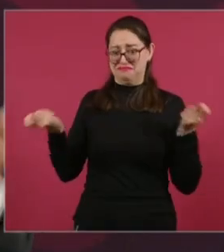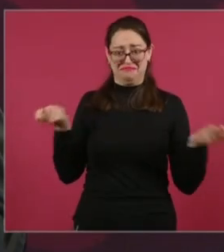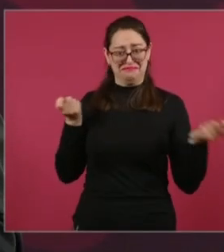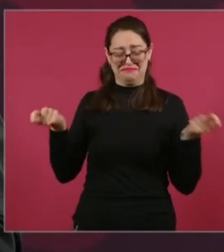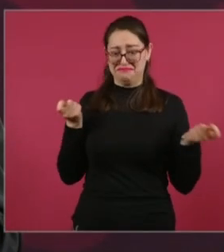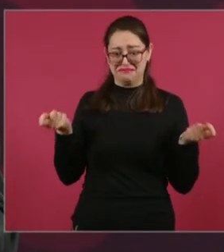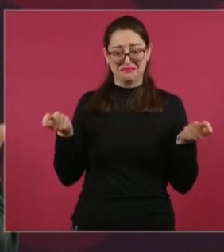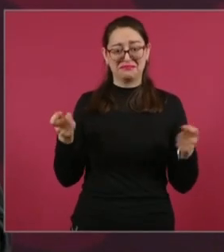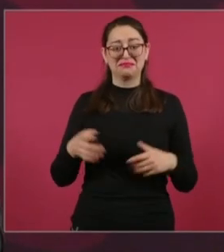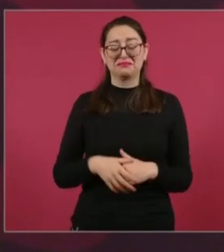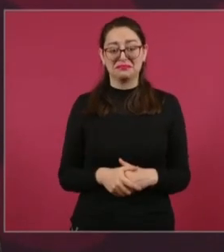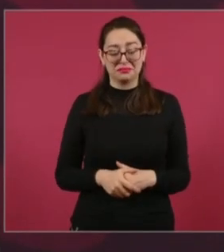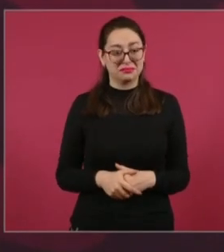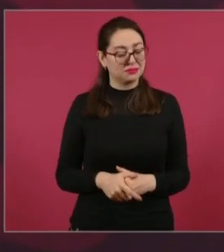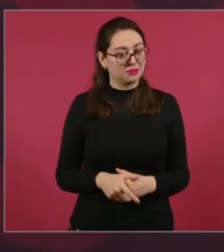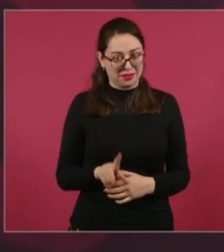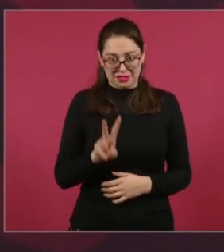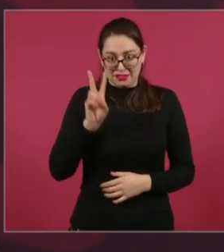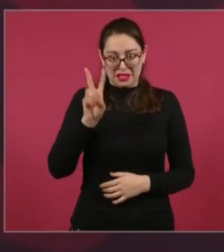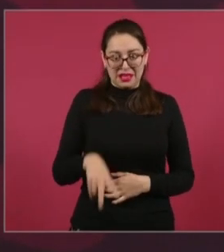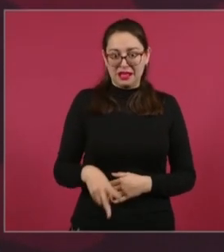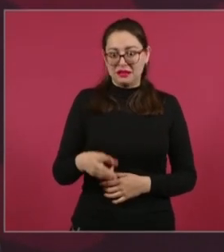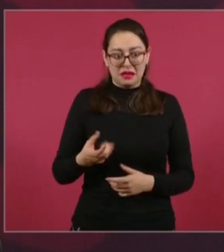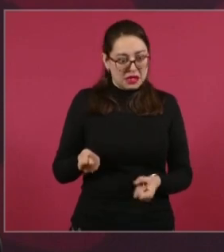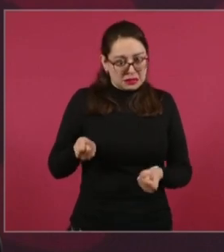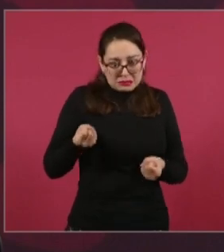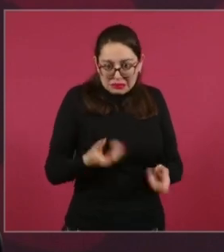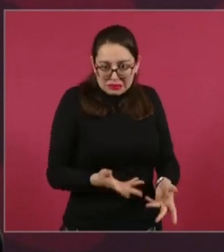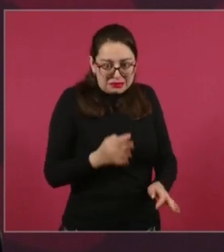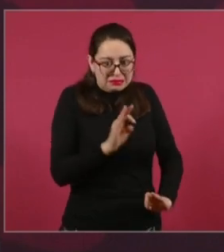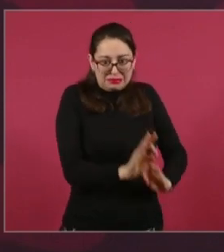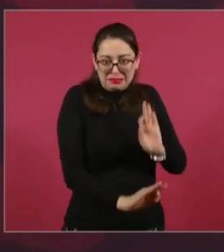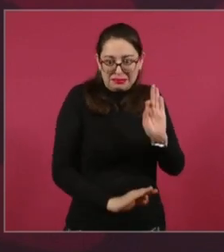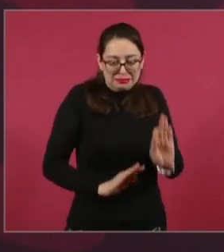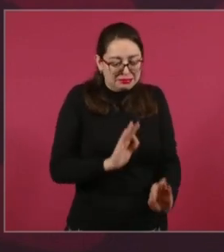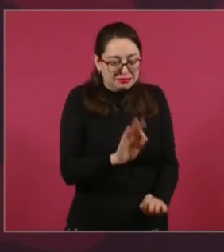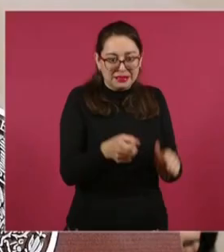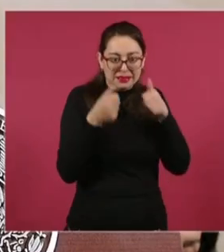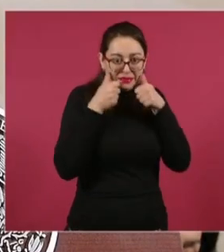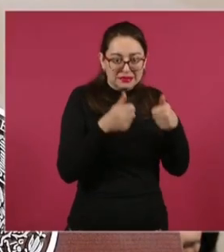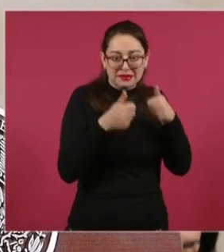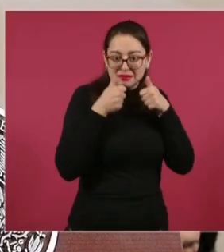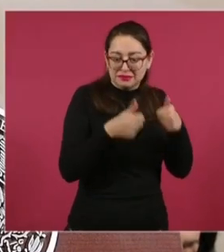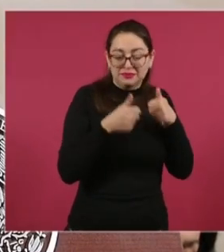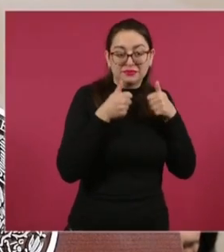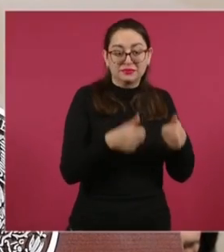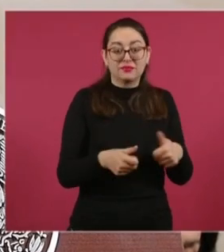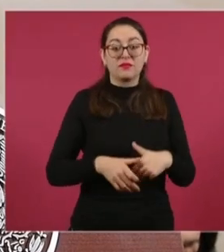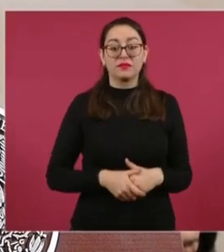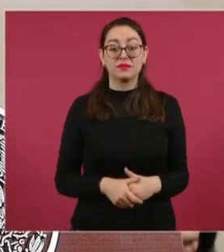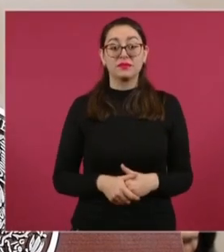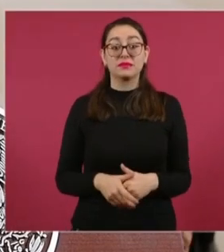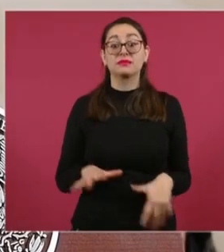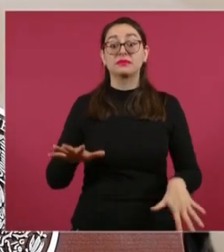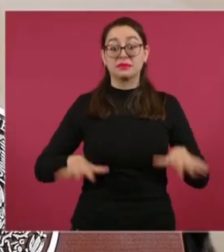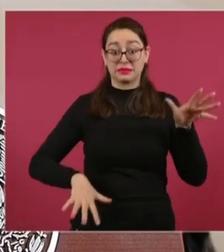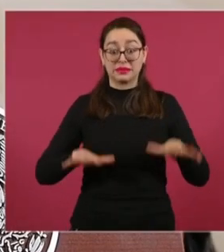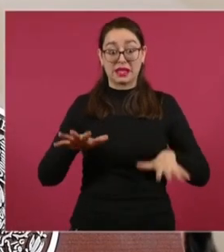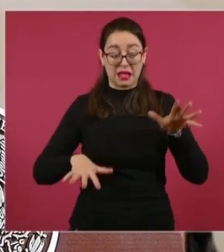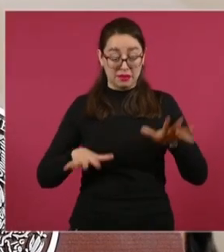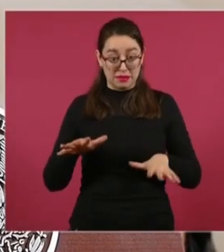cómo se les da su atención cuando hay las ceremonias,